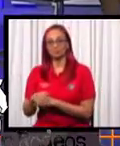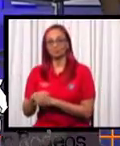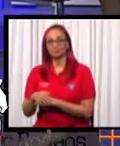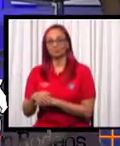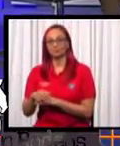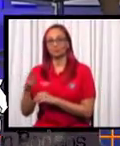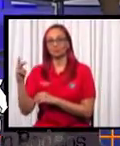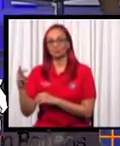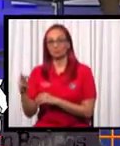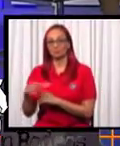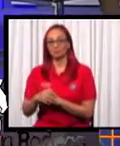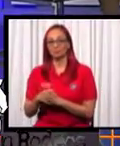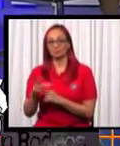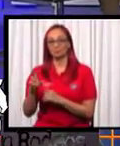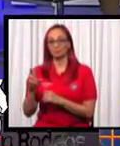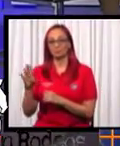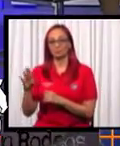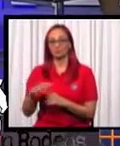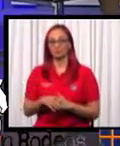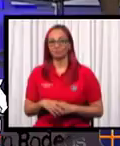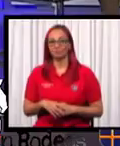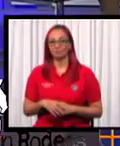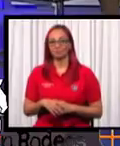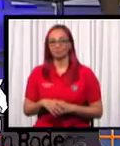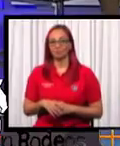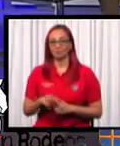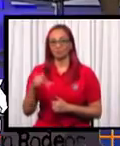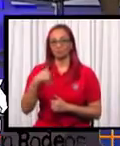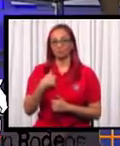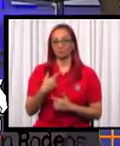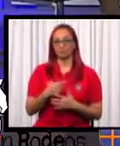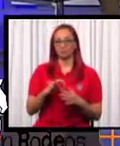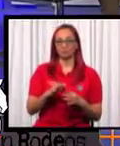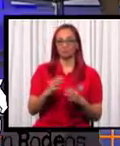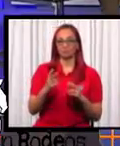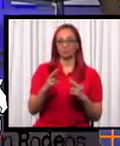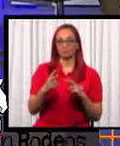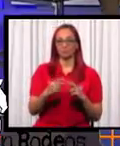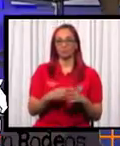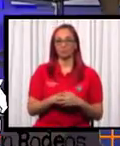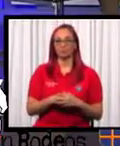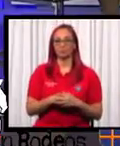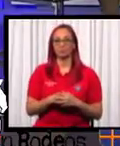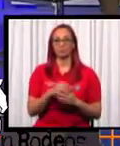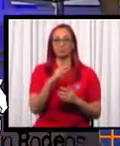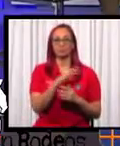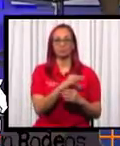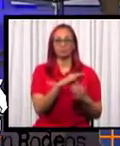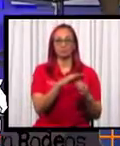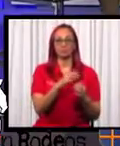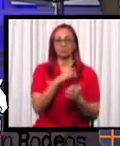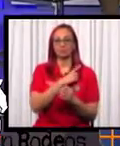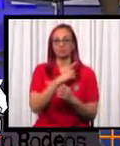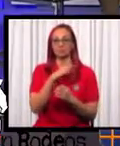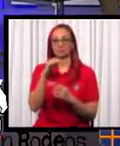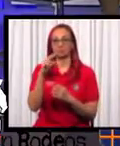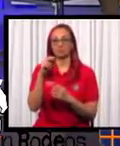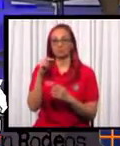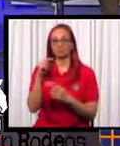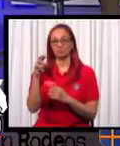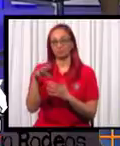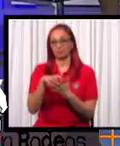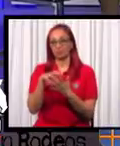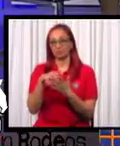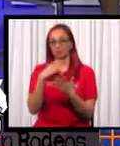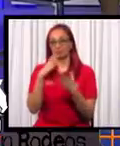Barbosa. Hoy tenemos Minor al cuadrado, diríamos, ¿verdad? Don Minor Barbosa es el director de Conarroz. Bienvenido, de verdad. Muchísimas